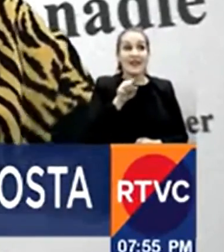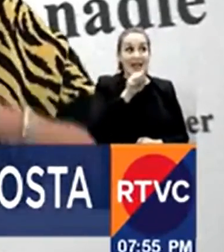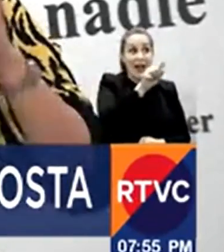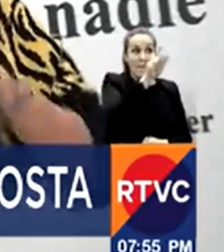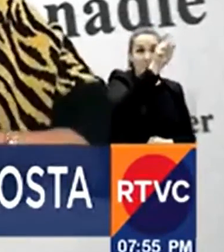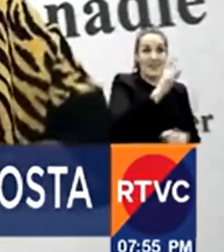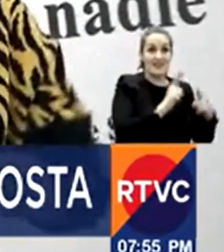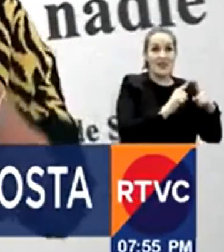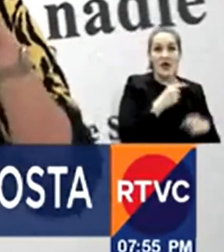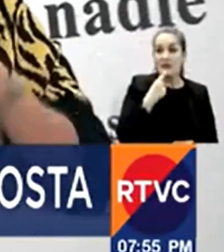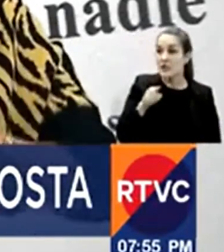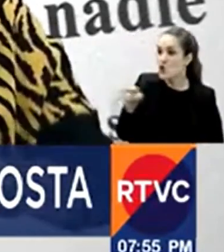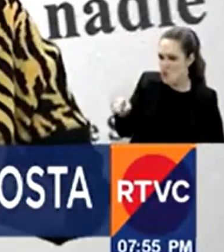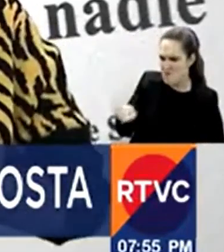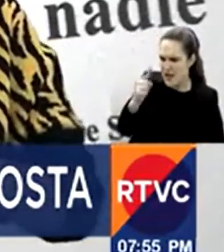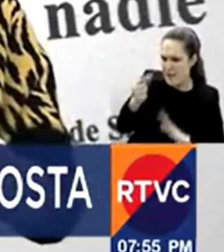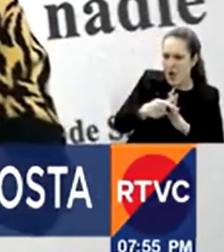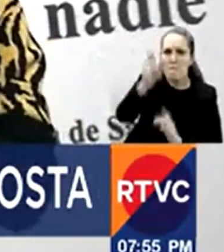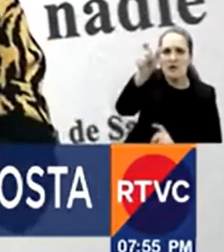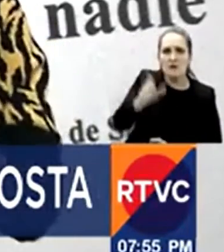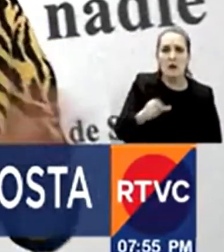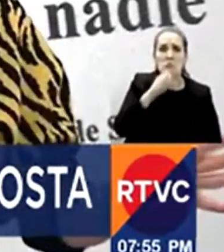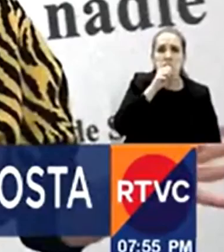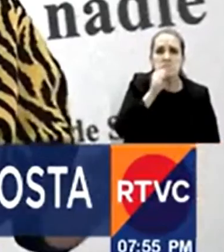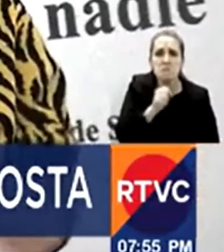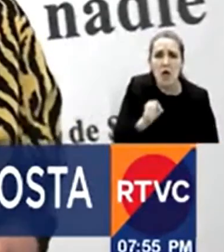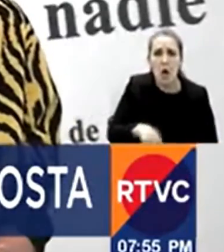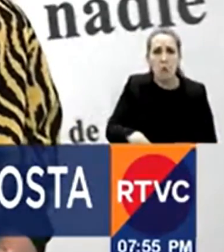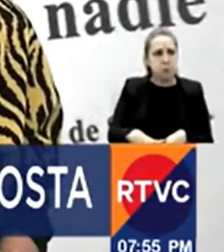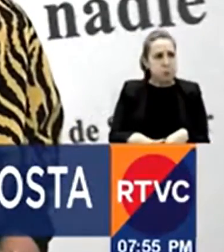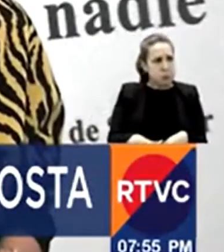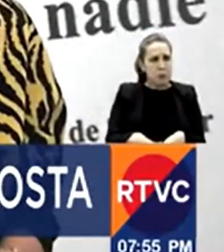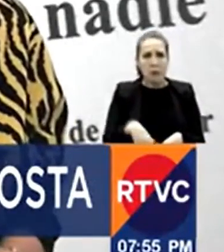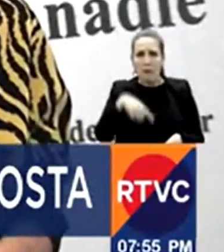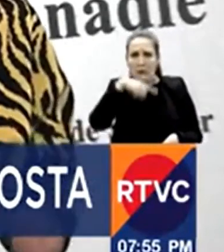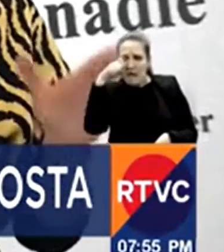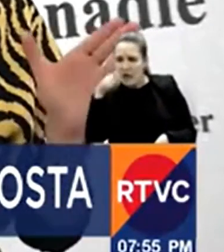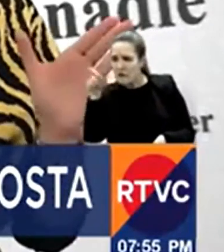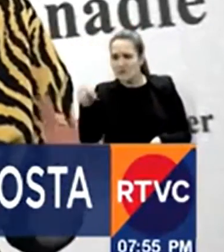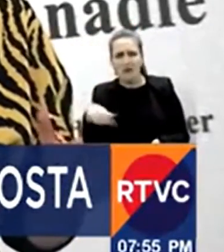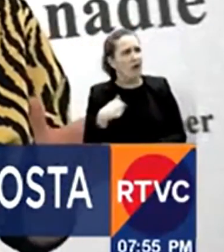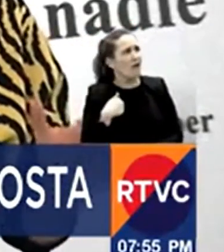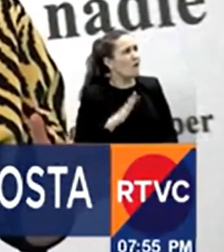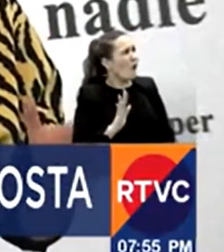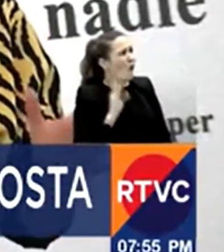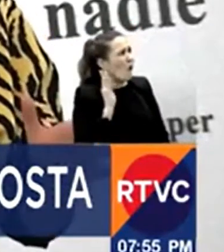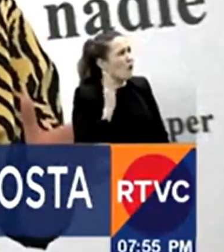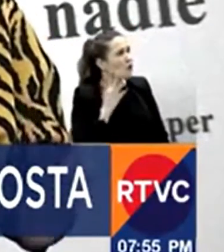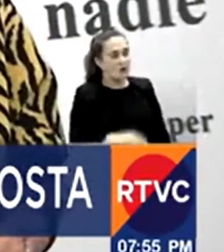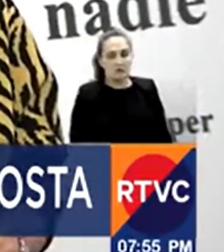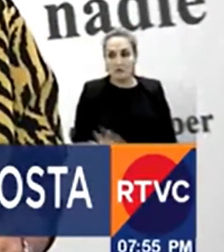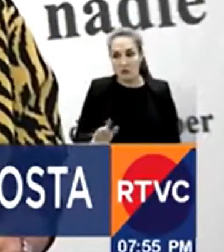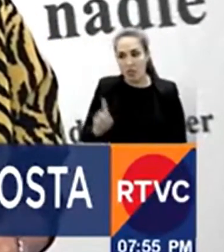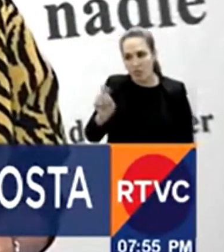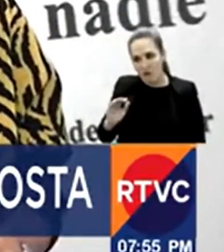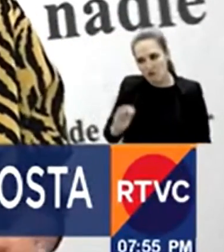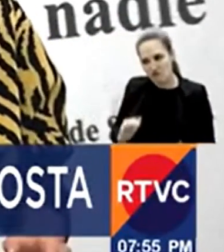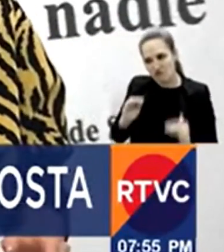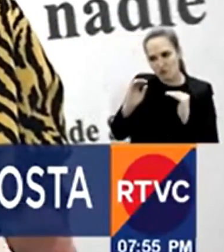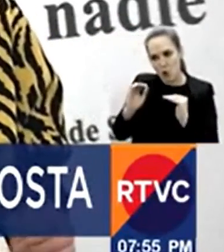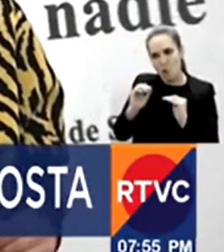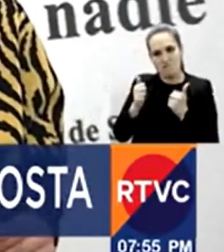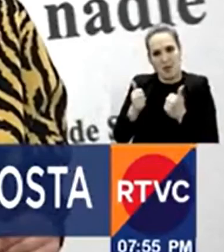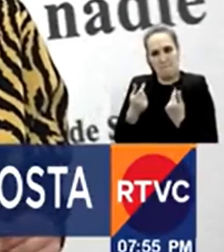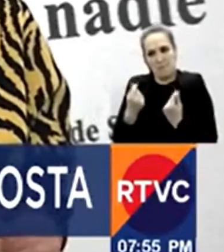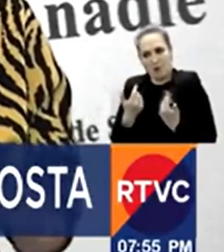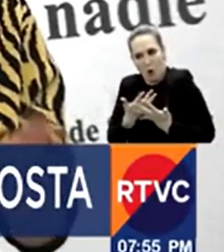es viejo, burdo, tosco y a Lucía no le gusta para nada. La señora Cox le dice que para el estatus social de ella, ese señor es lo